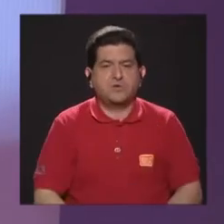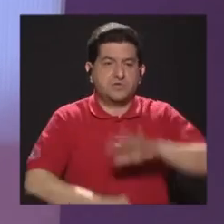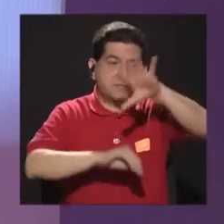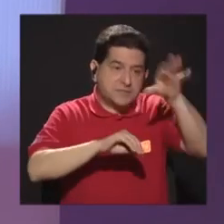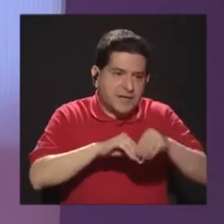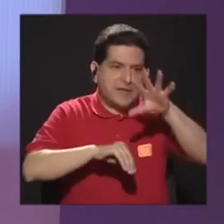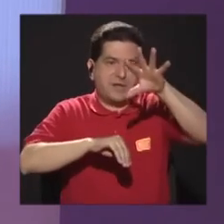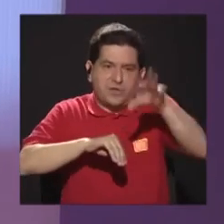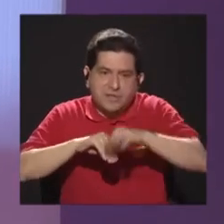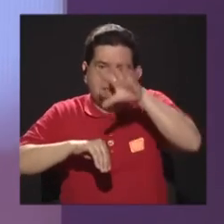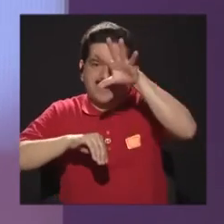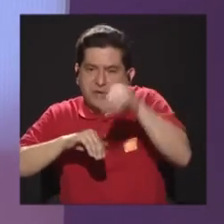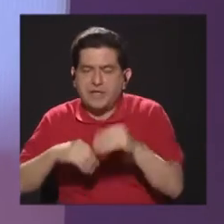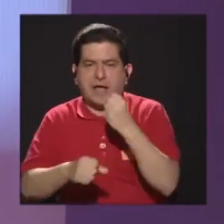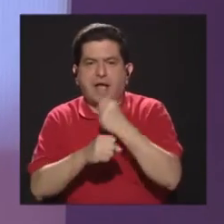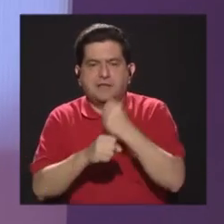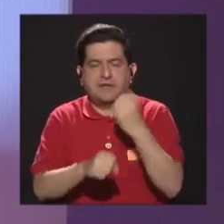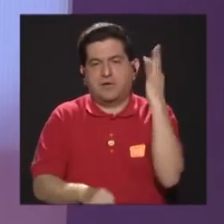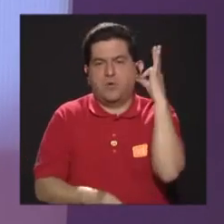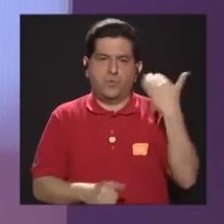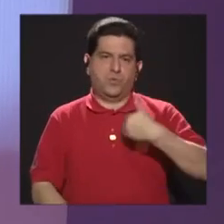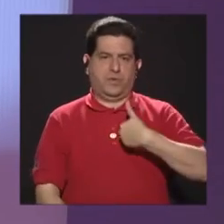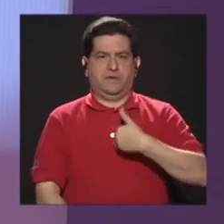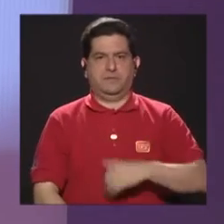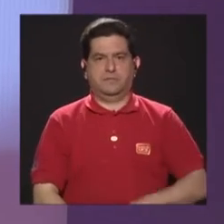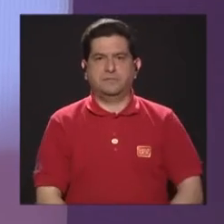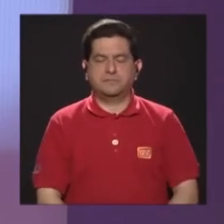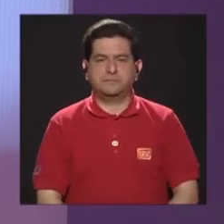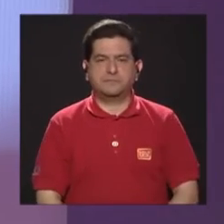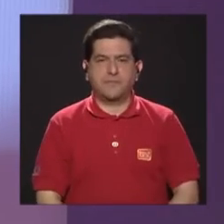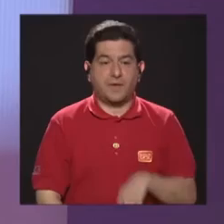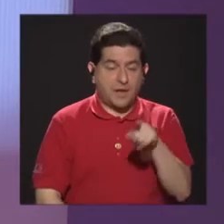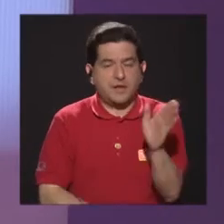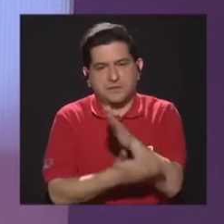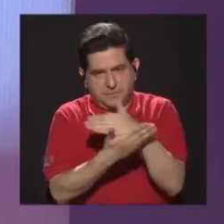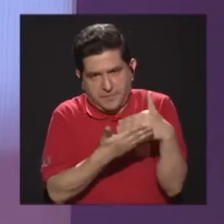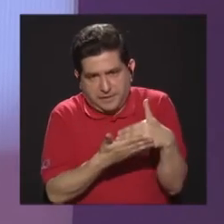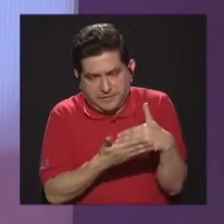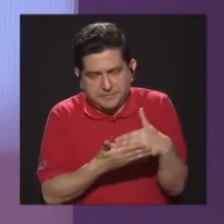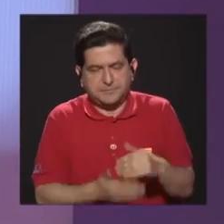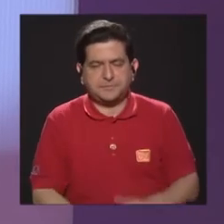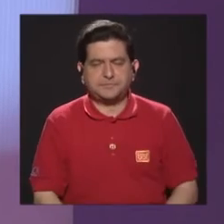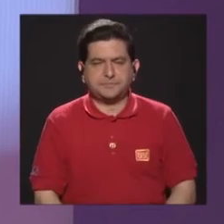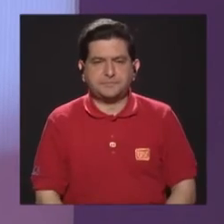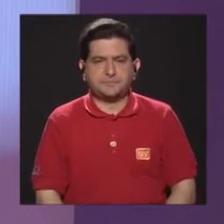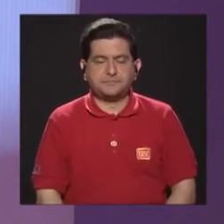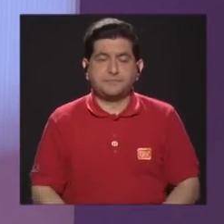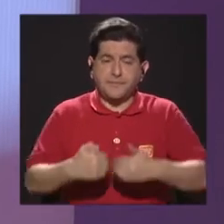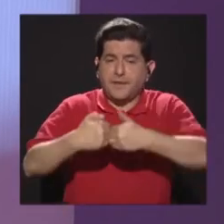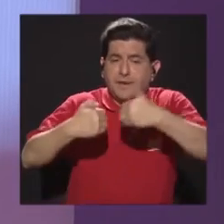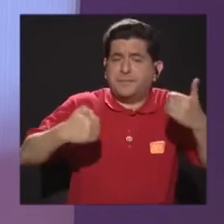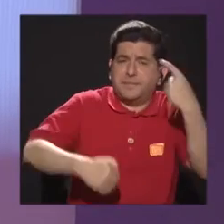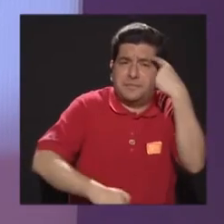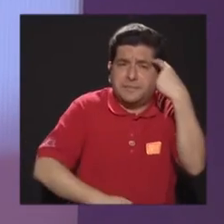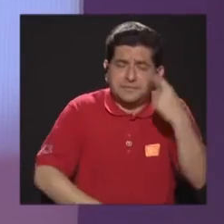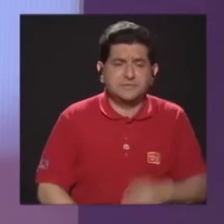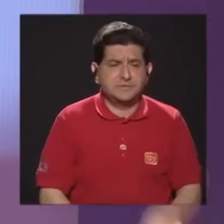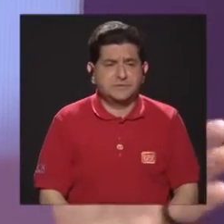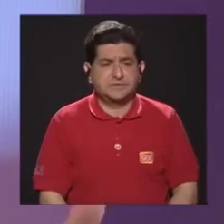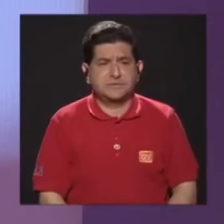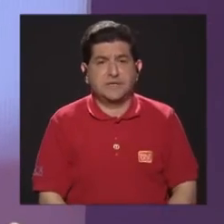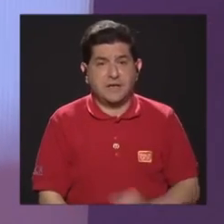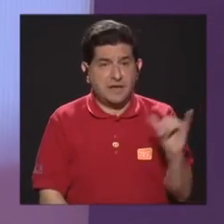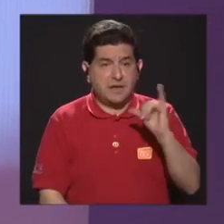del recargo del trabajo que de por sí ya tenemos. Eso por un lado, y por otro hay, digamos,